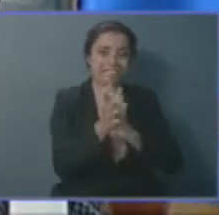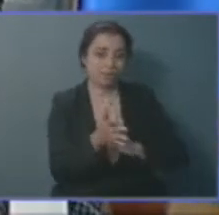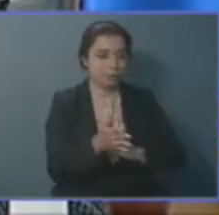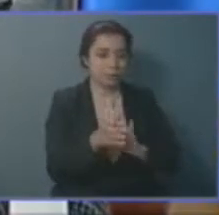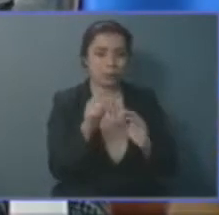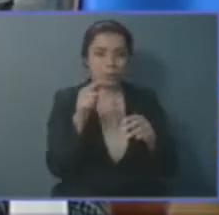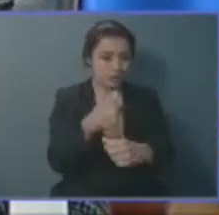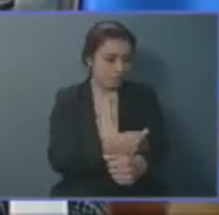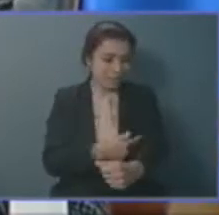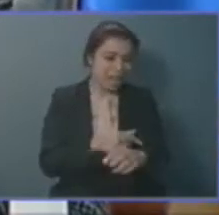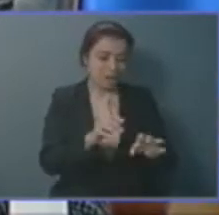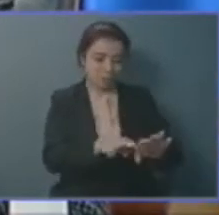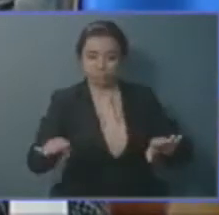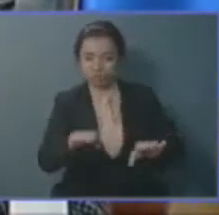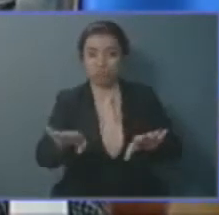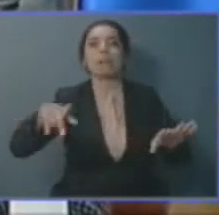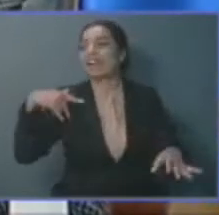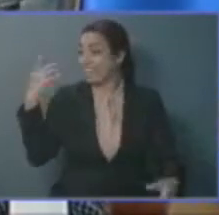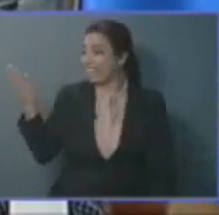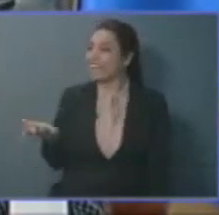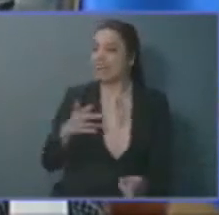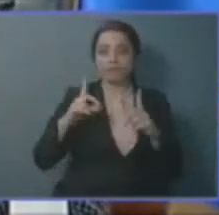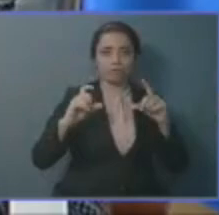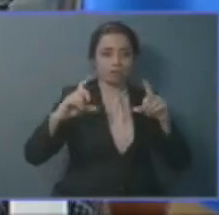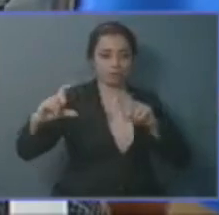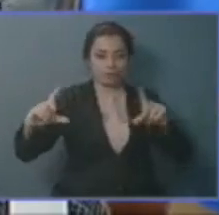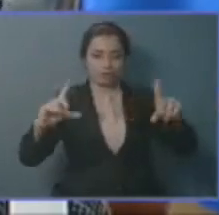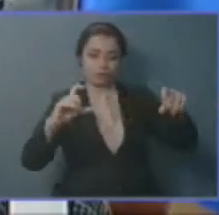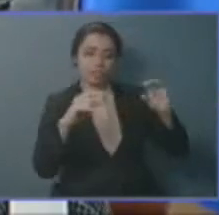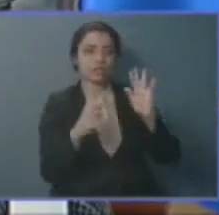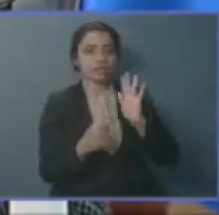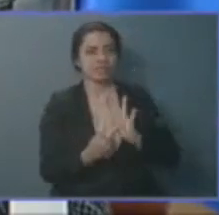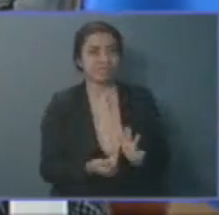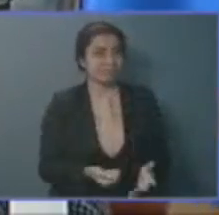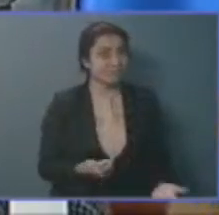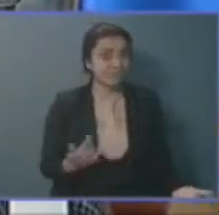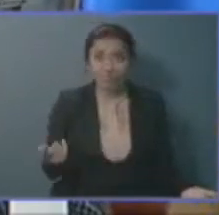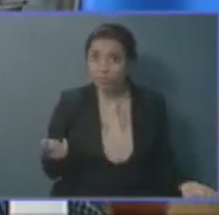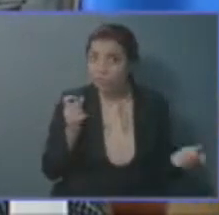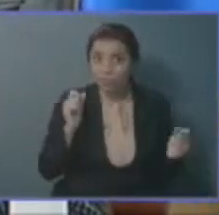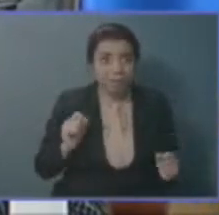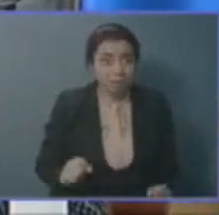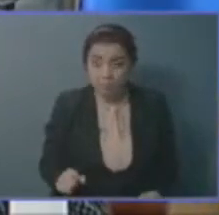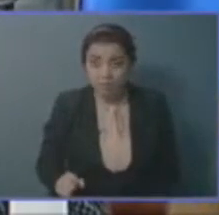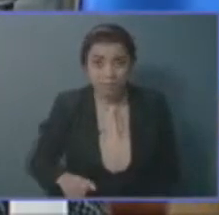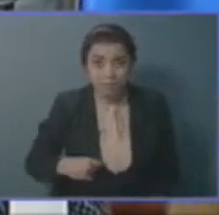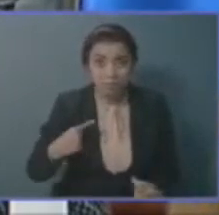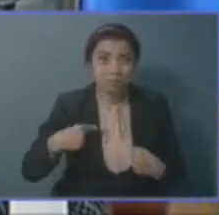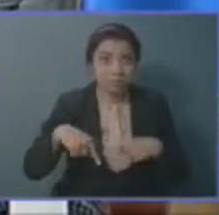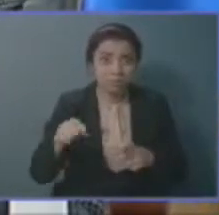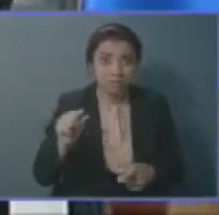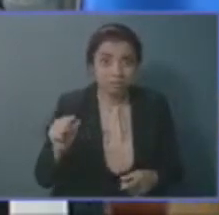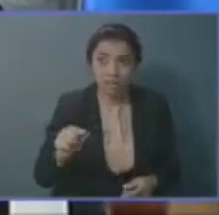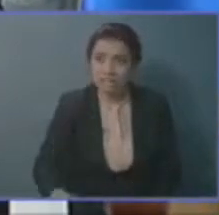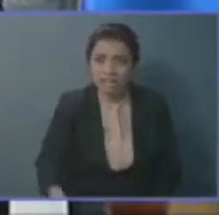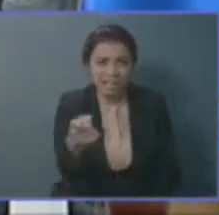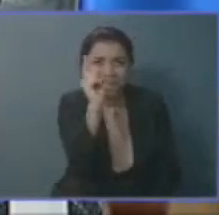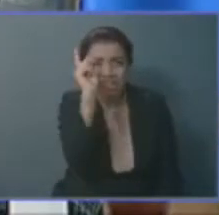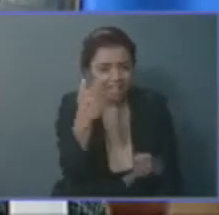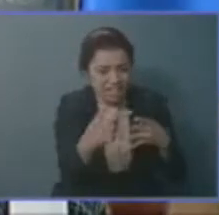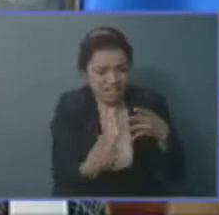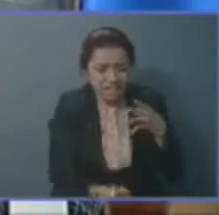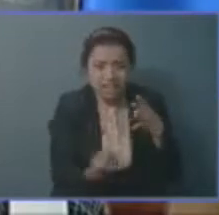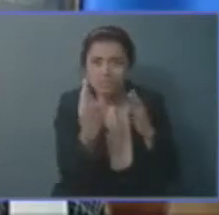No podemos seguir permitiendo esa ausencia de norma a circunstancias que le exigen. Está la opción del